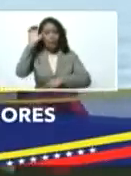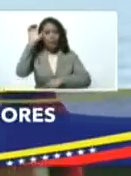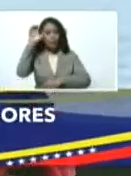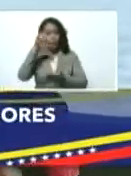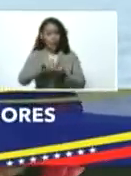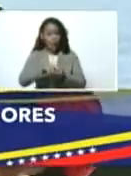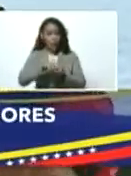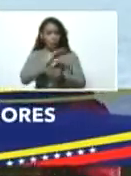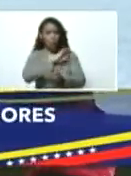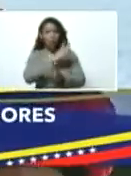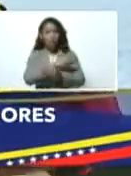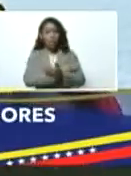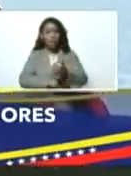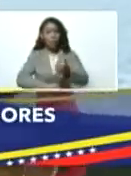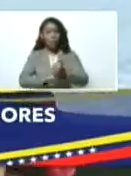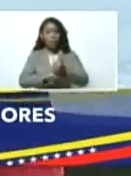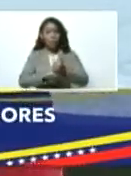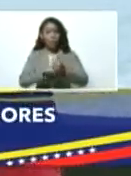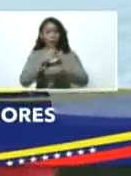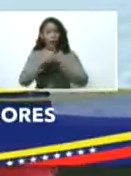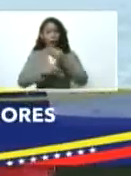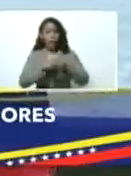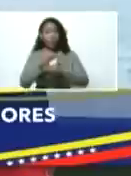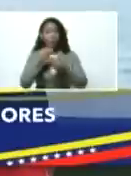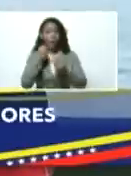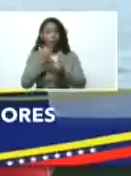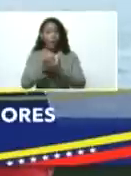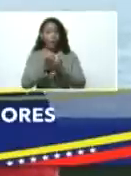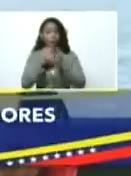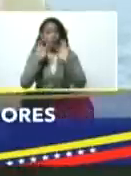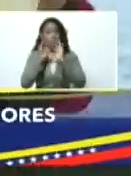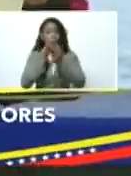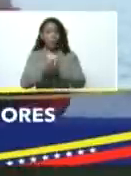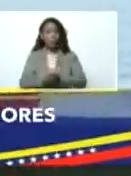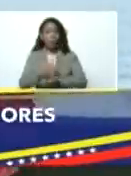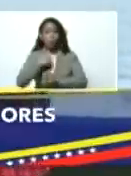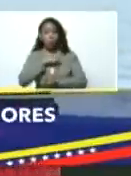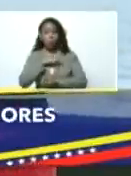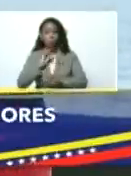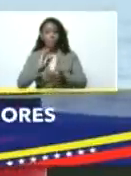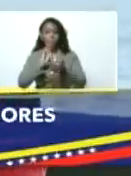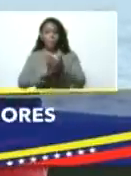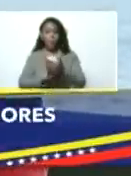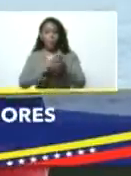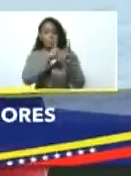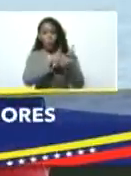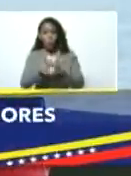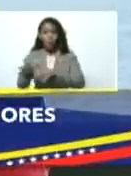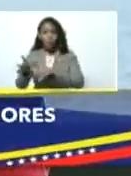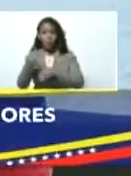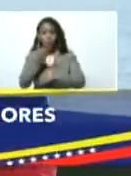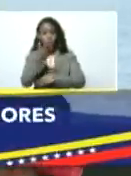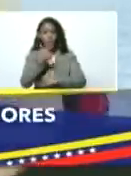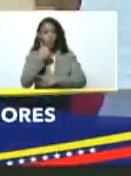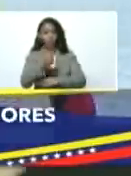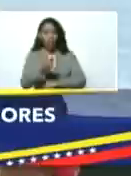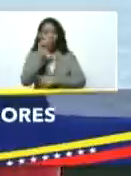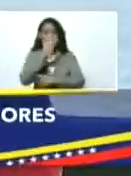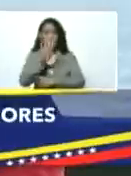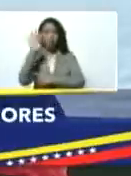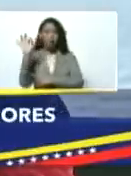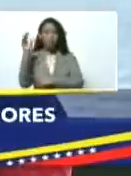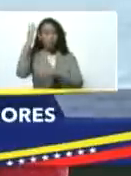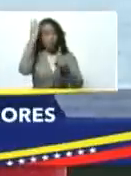se ha fortalecido, que ha emergido la economía familiar. Nosotros aplicamos el programa que usted nos orientó, 4F, con